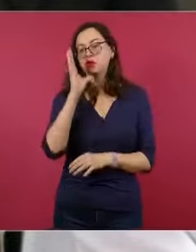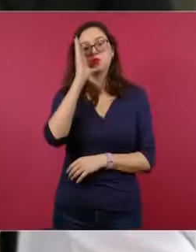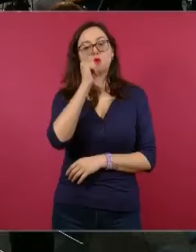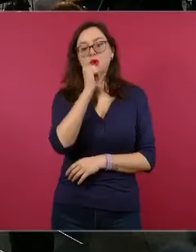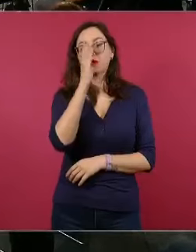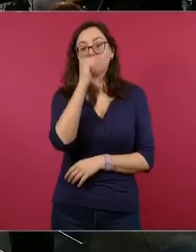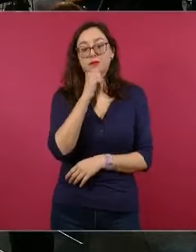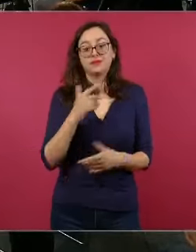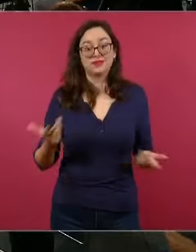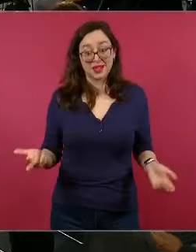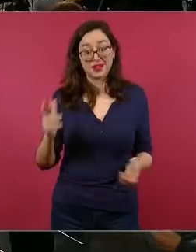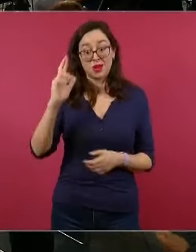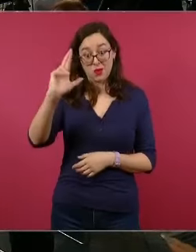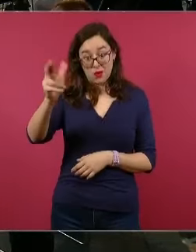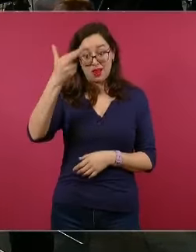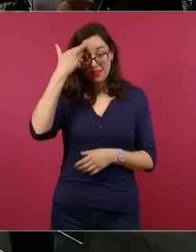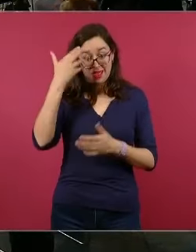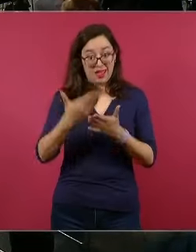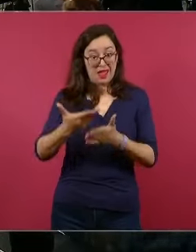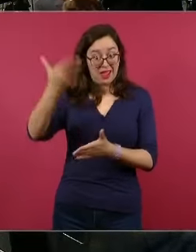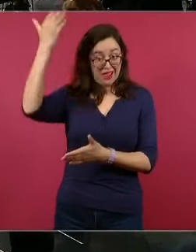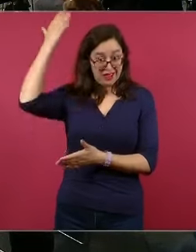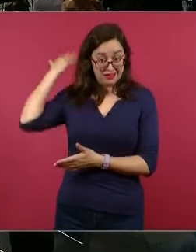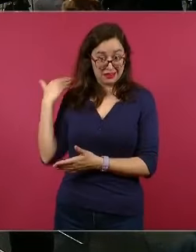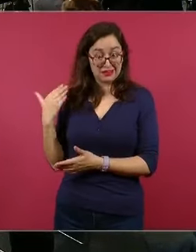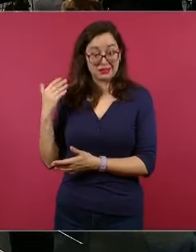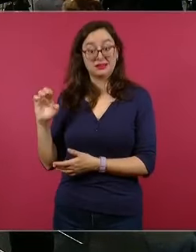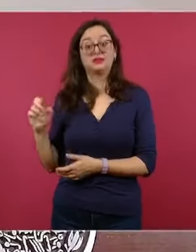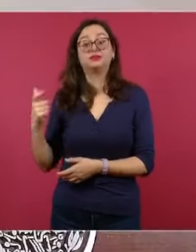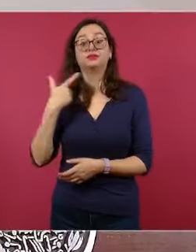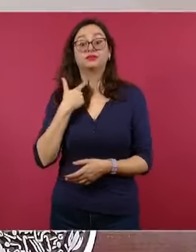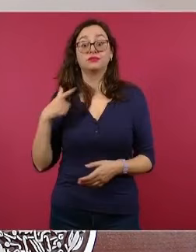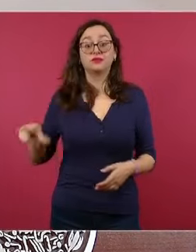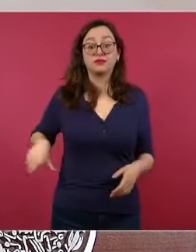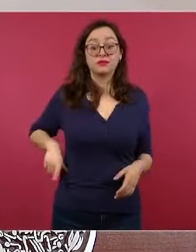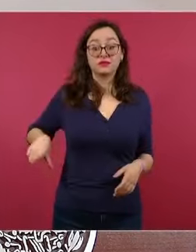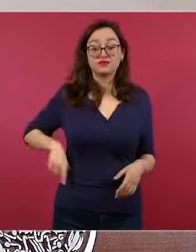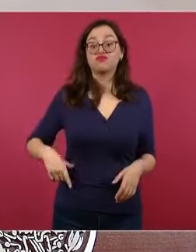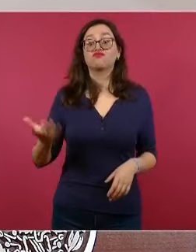Zócalo una vez estaban los